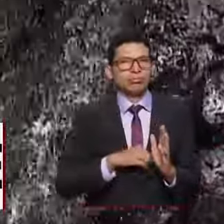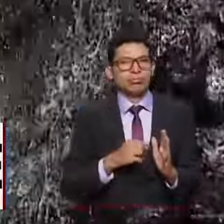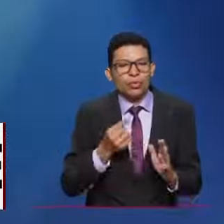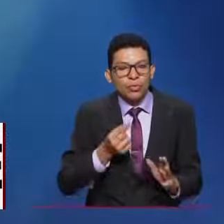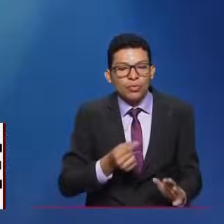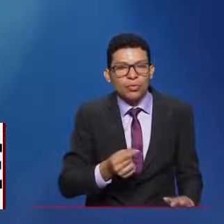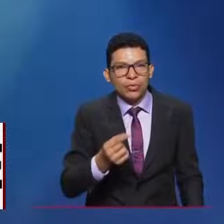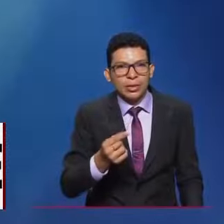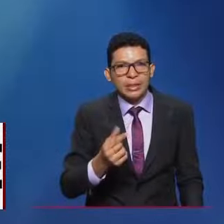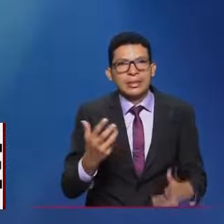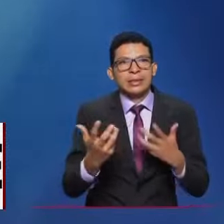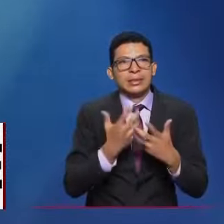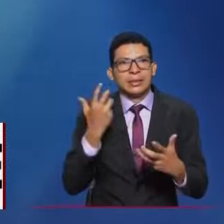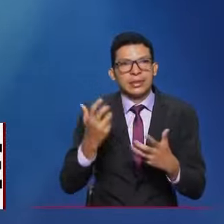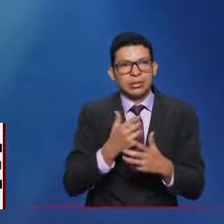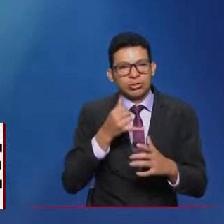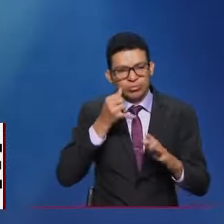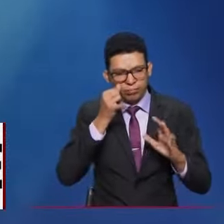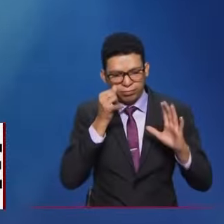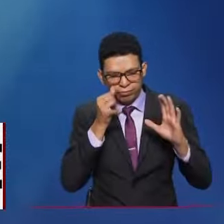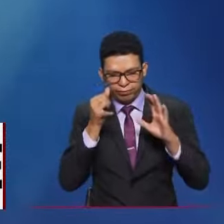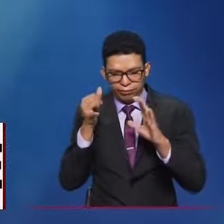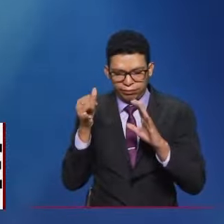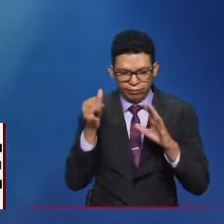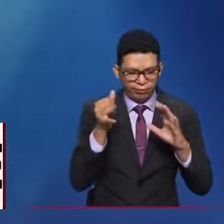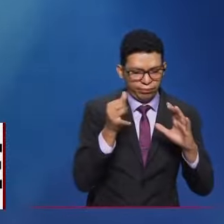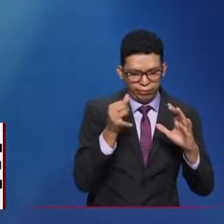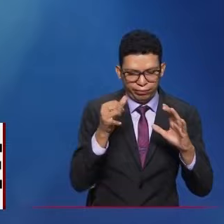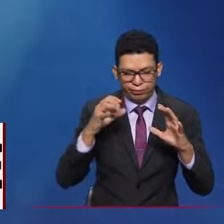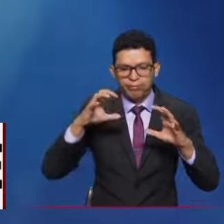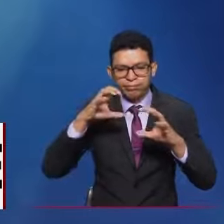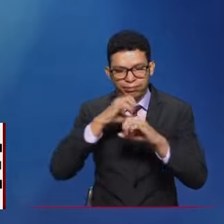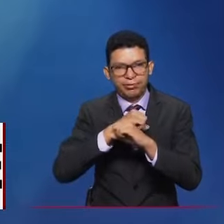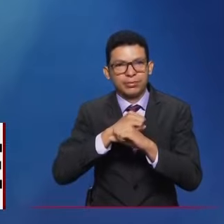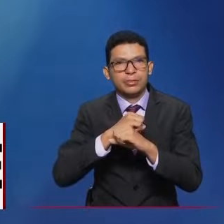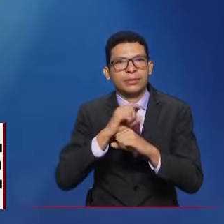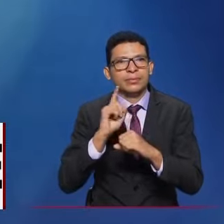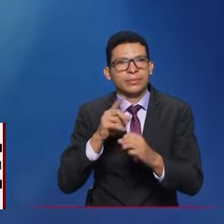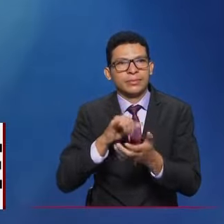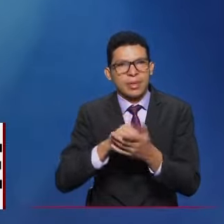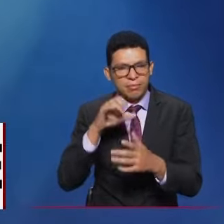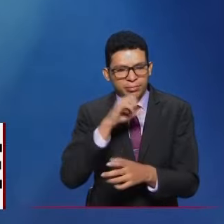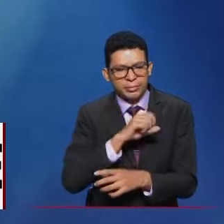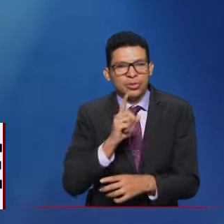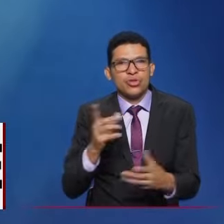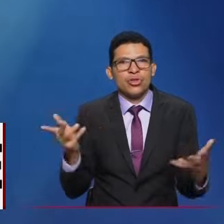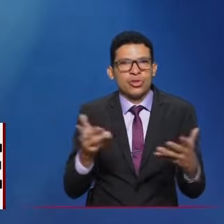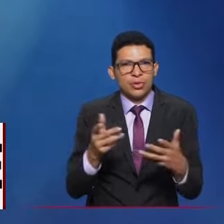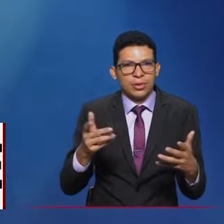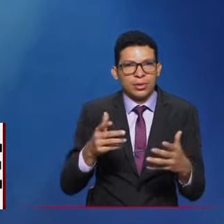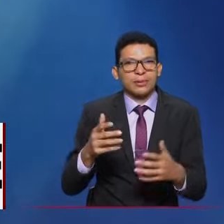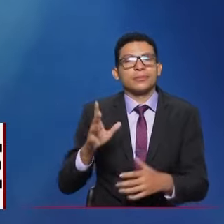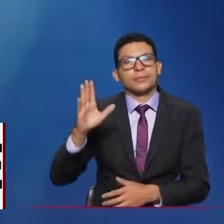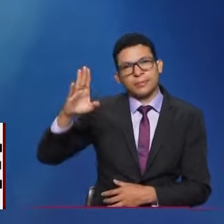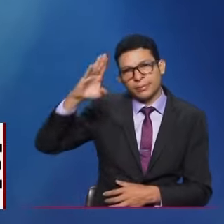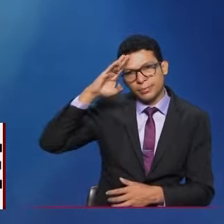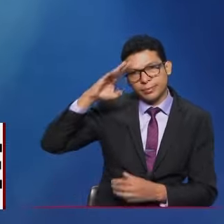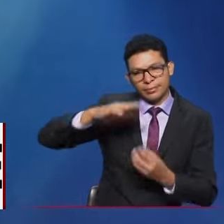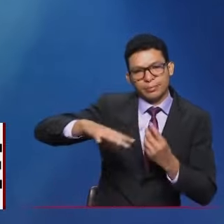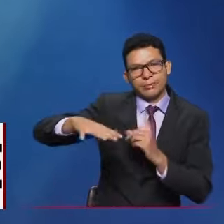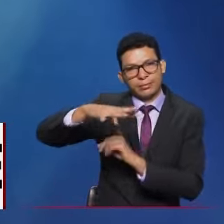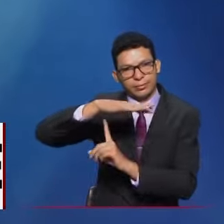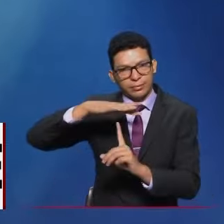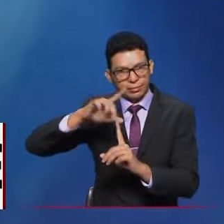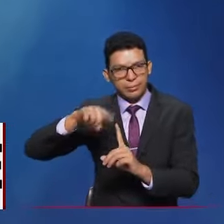montar sistemas satelitales para identificar dónde está dando la deforestación con la policía también, policía ambiental. Básicamente